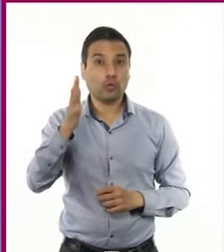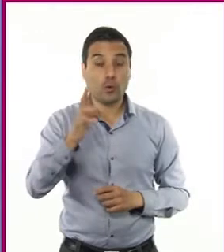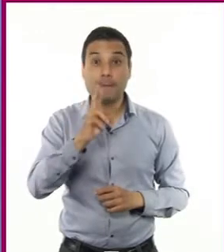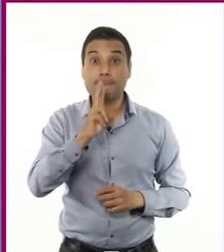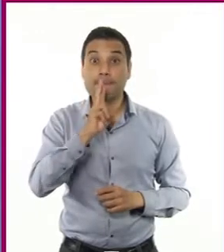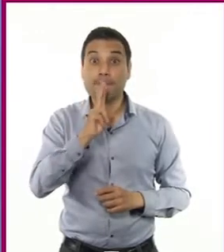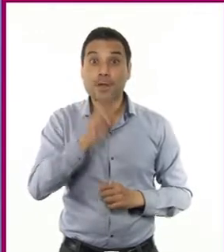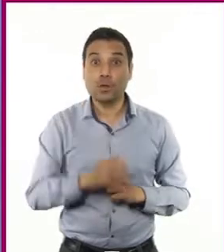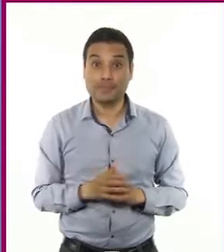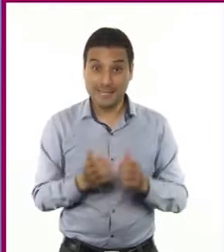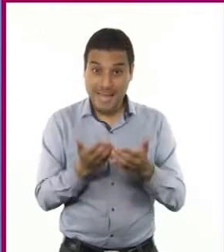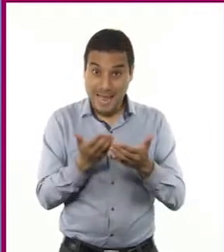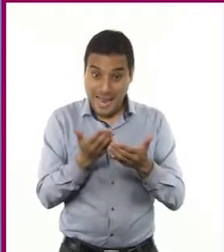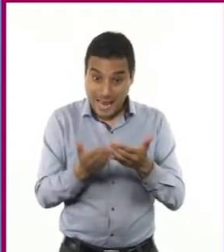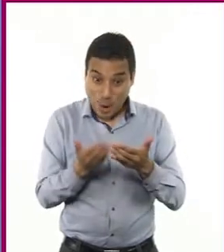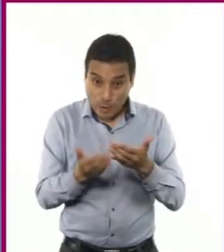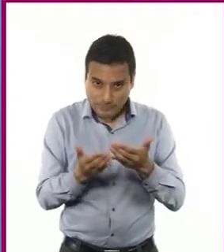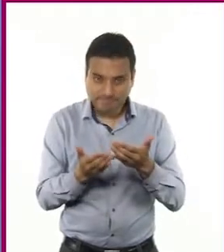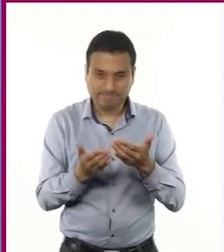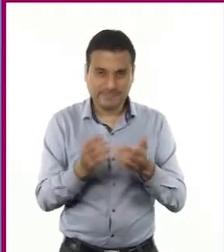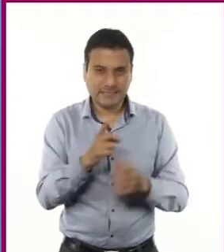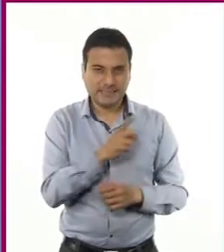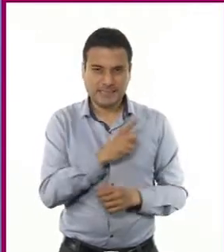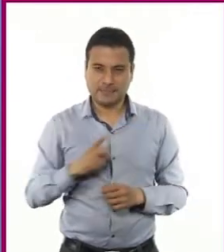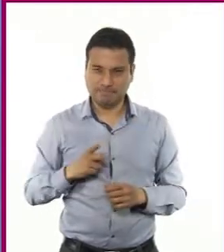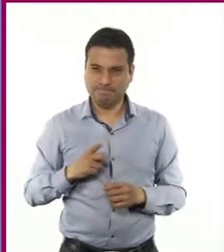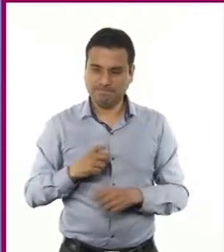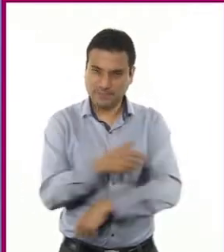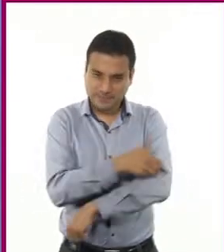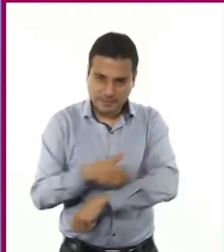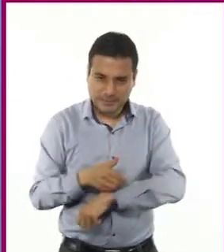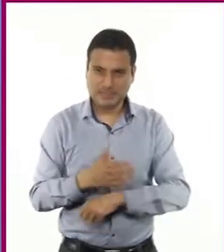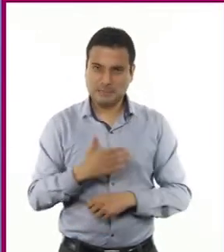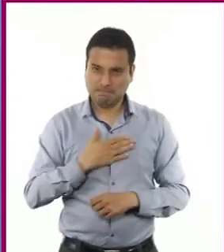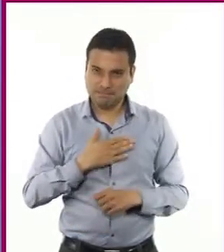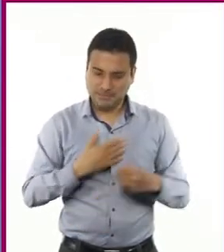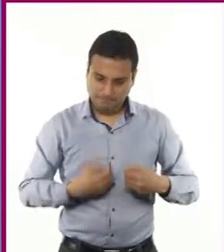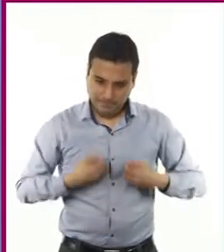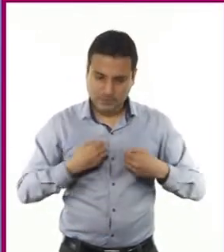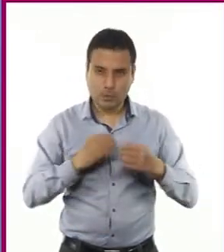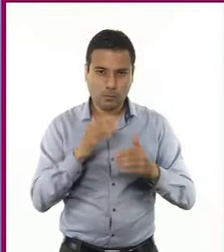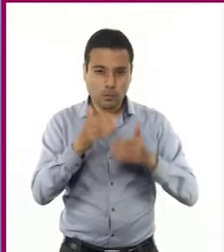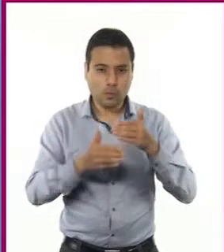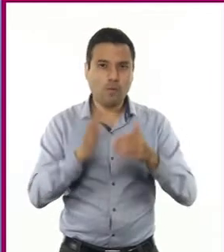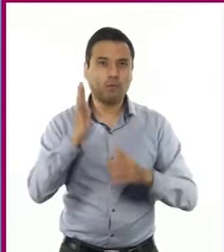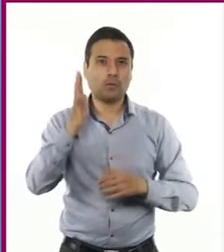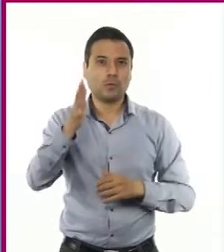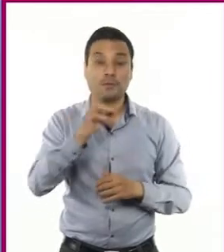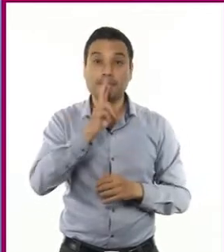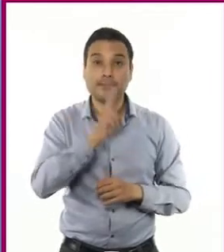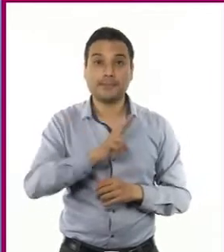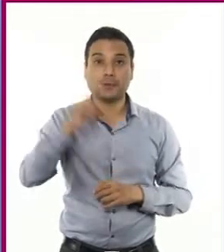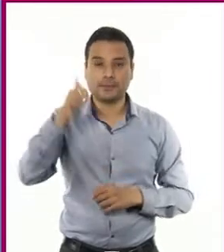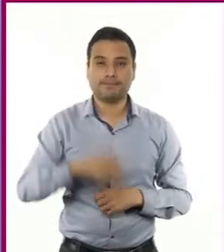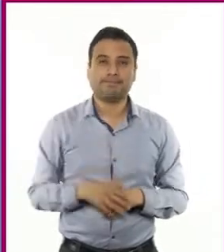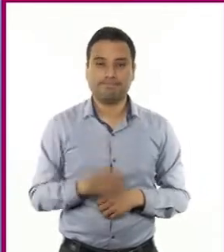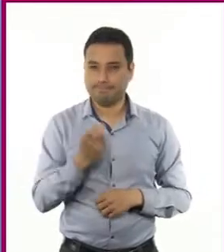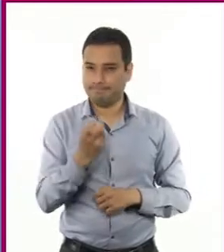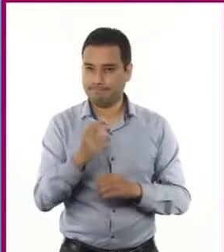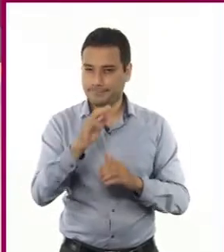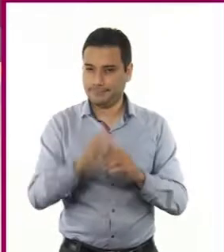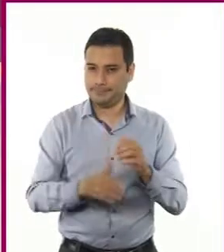nuestro presente, el nuestro, el de nuestras familias, en un mejor futuro para todos y para todas. Hasta aquí la